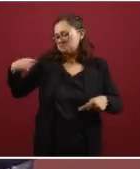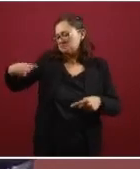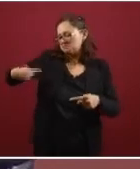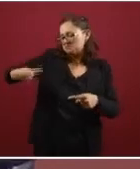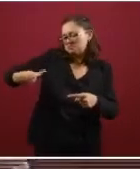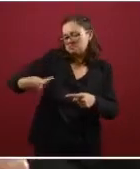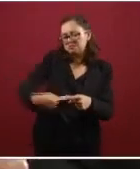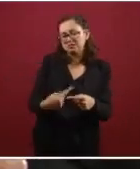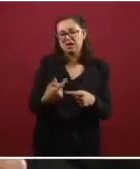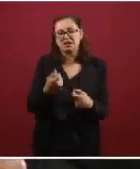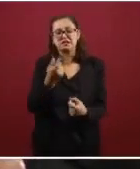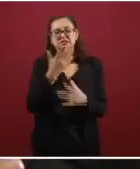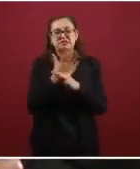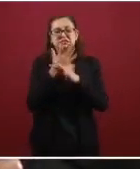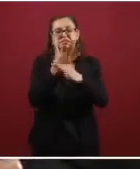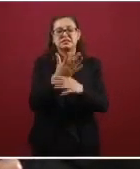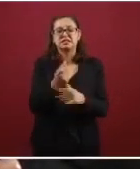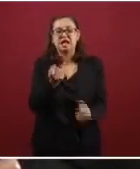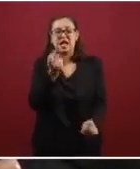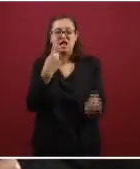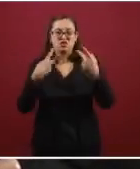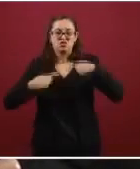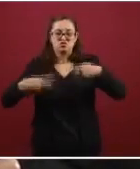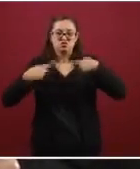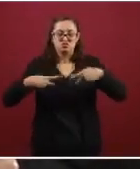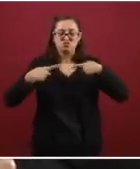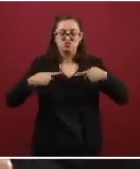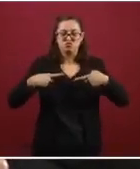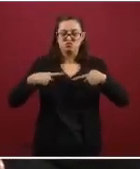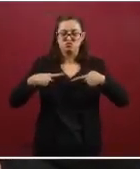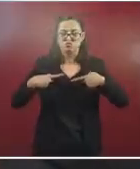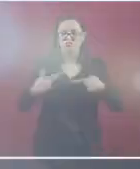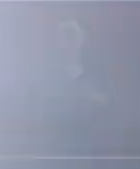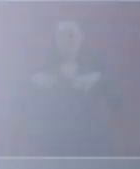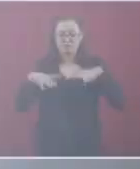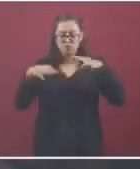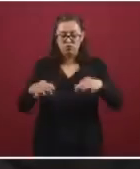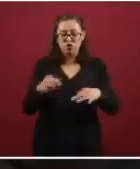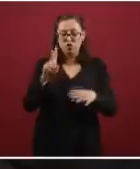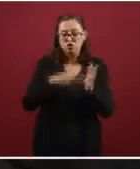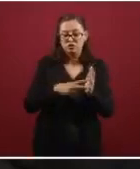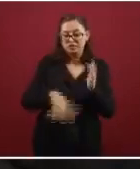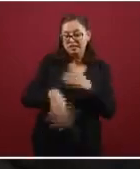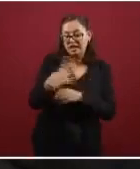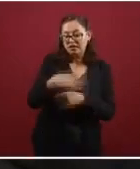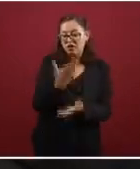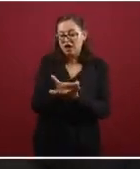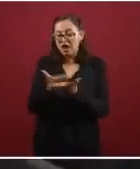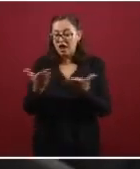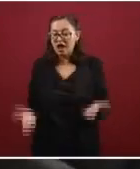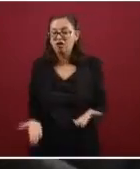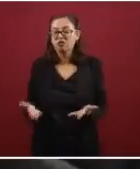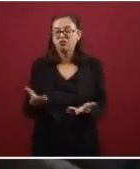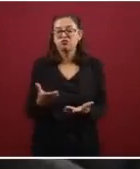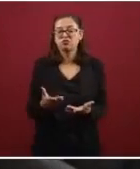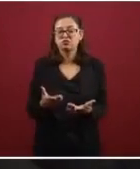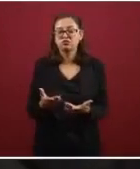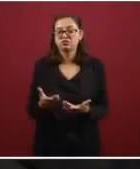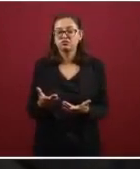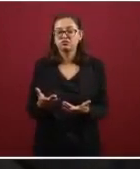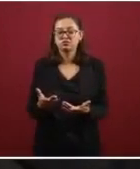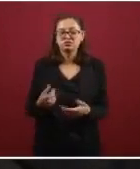a que personas de su propio movimiento, del movimiento de Morena, pues están enviando ahora sí que a